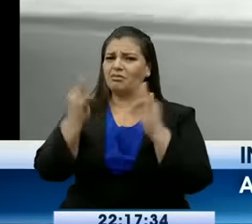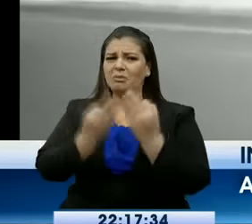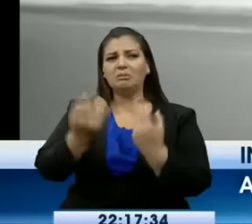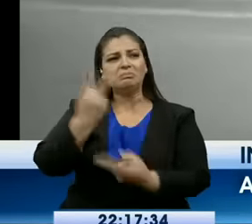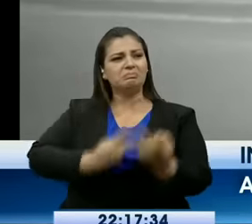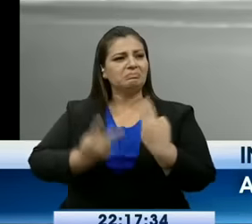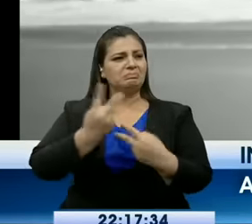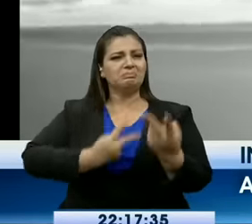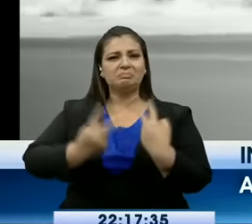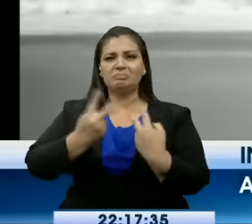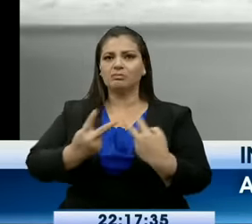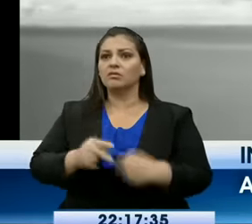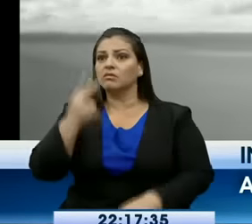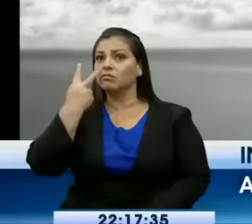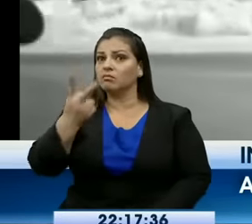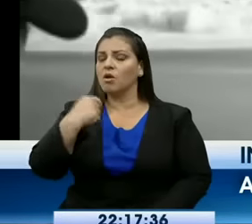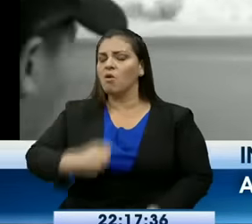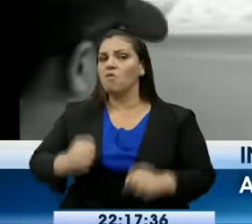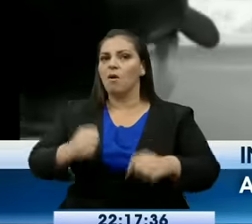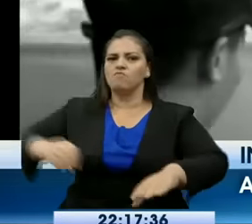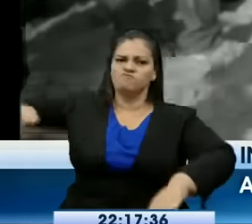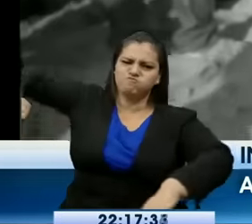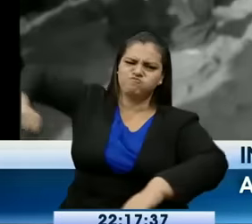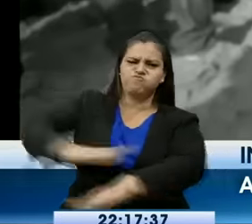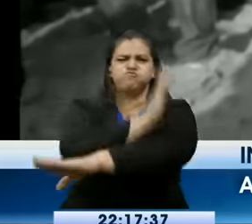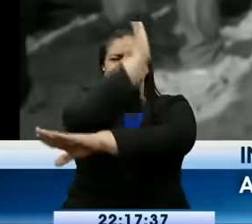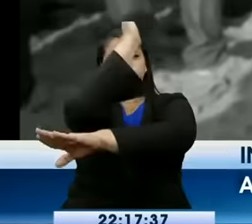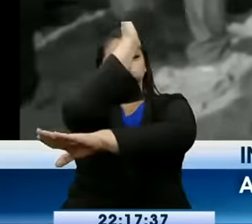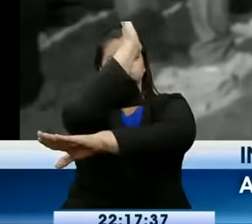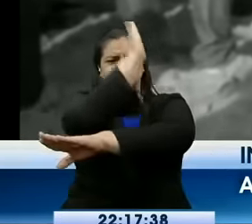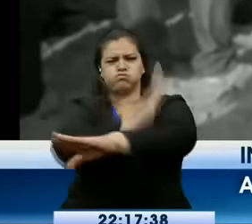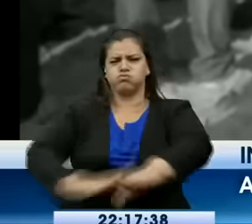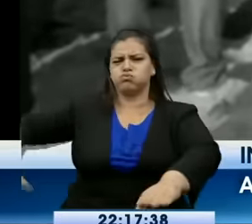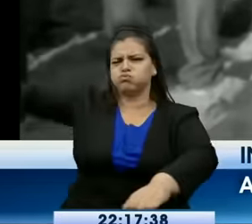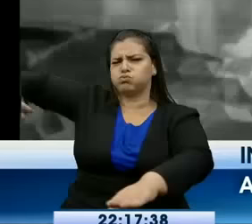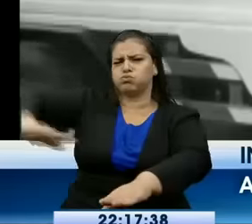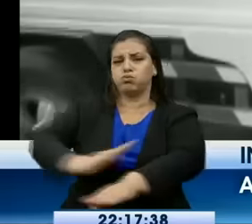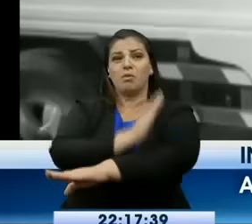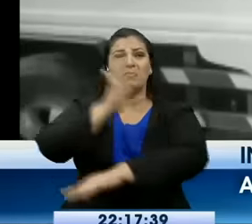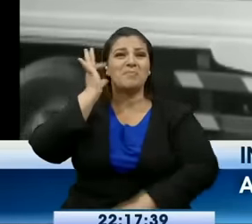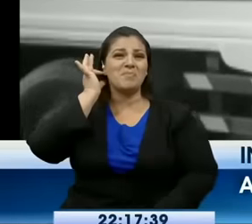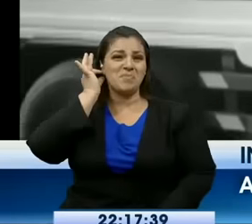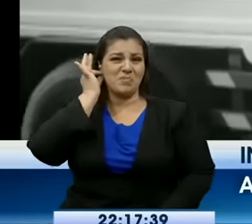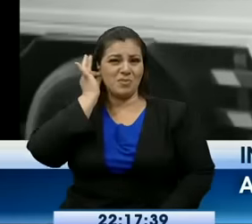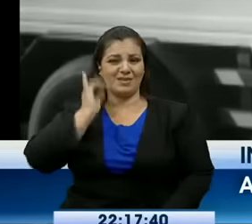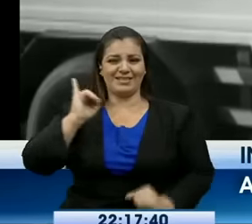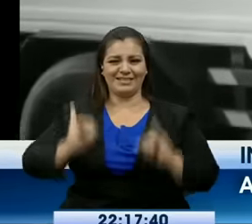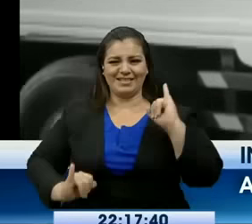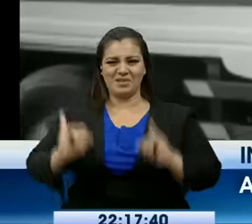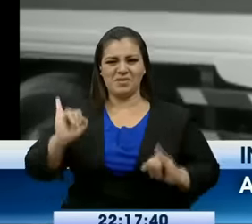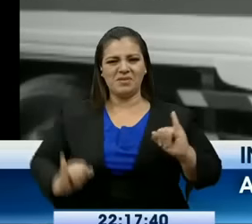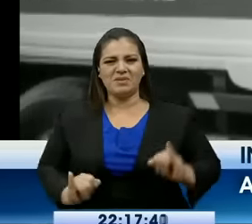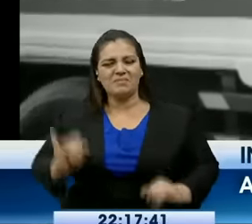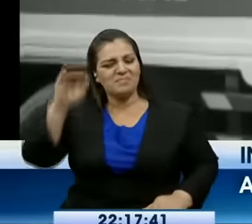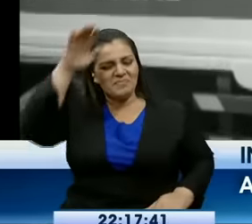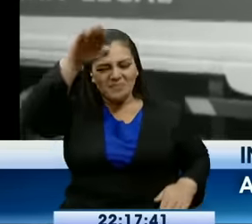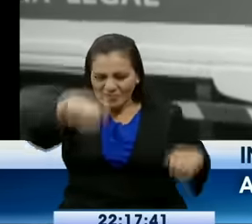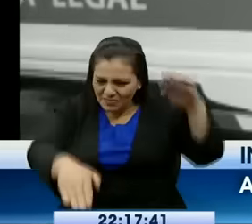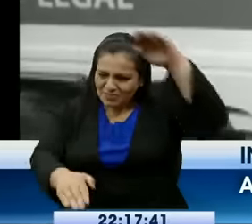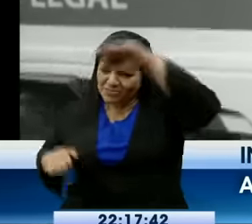las olas son bastante fuertes. La señorita había avanzado un poco peligrosamente pues